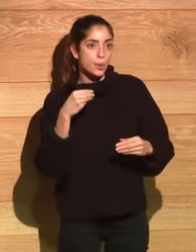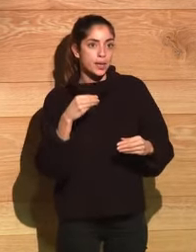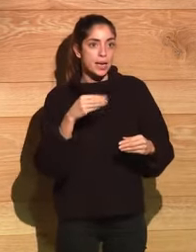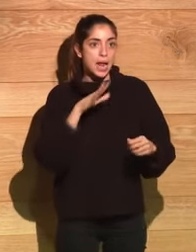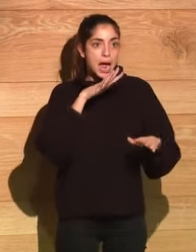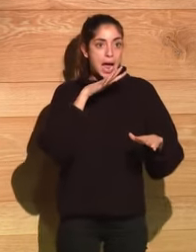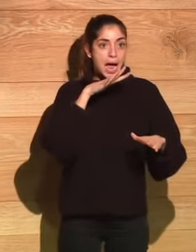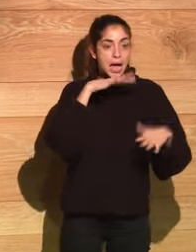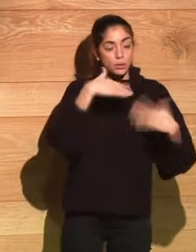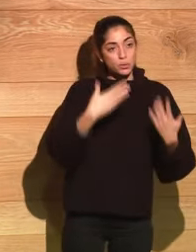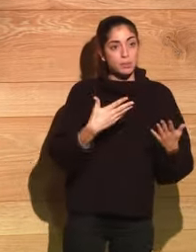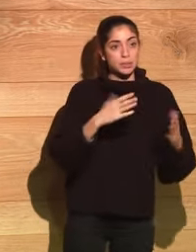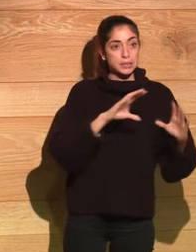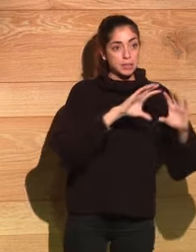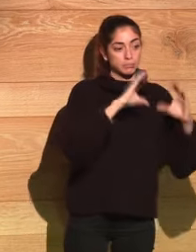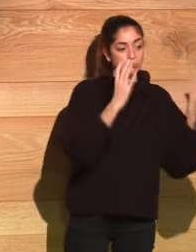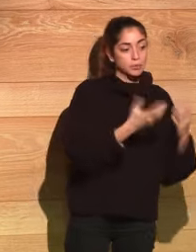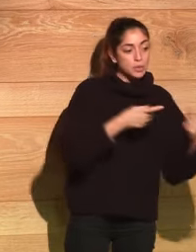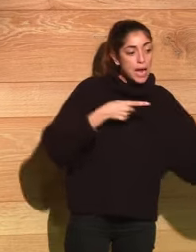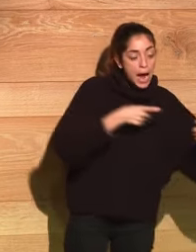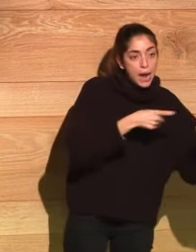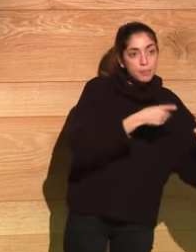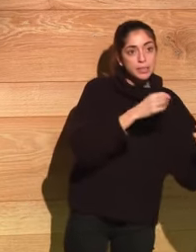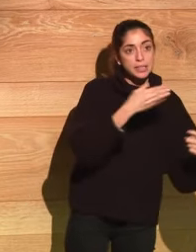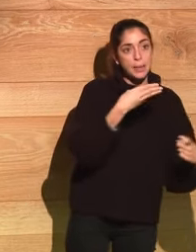y Safo al horóscopo.